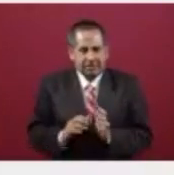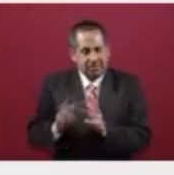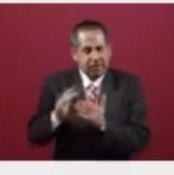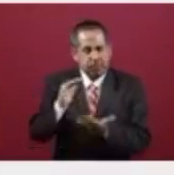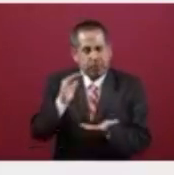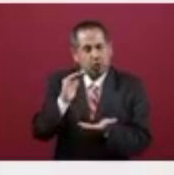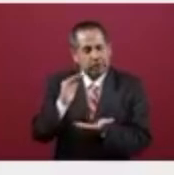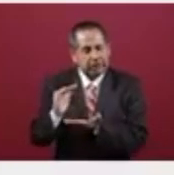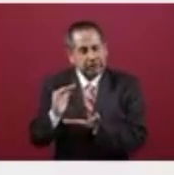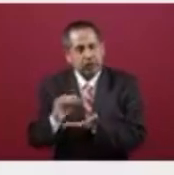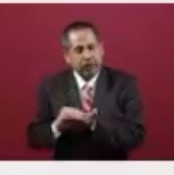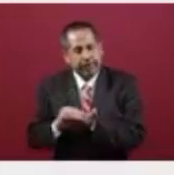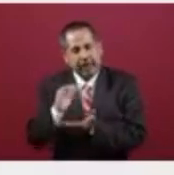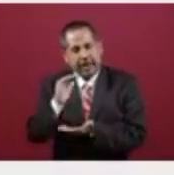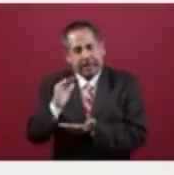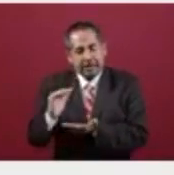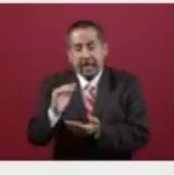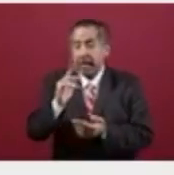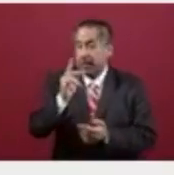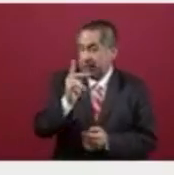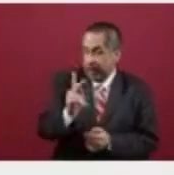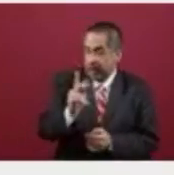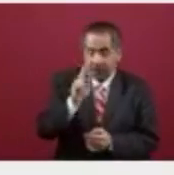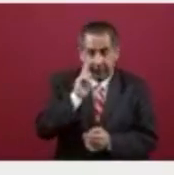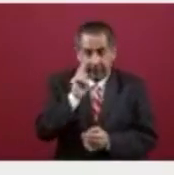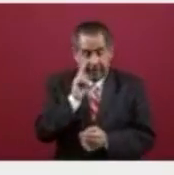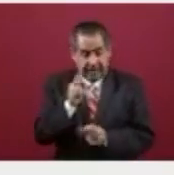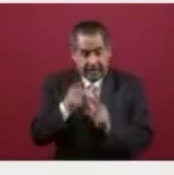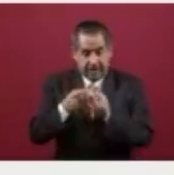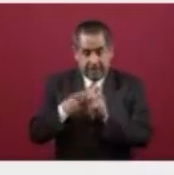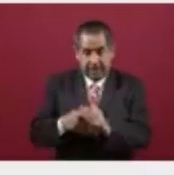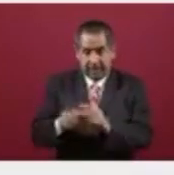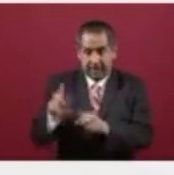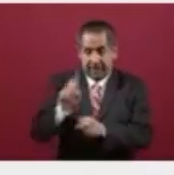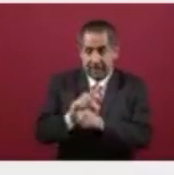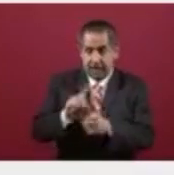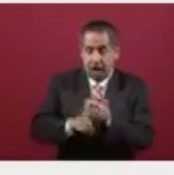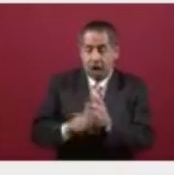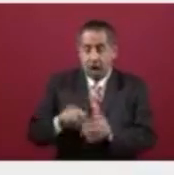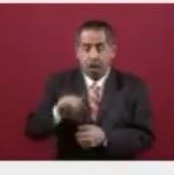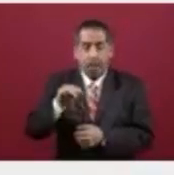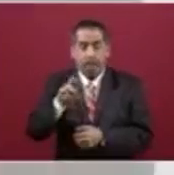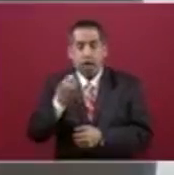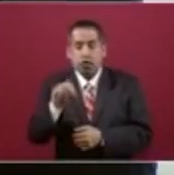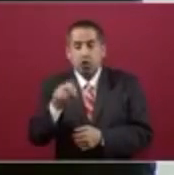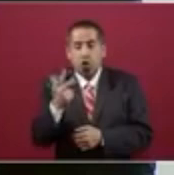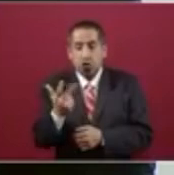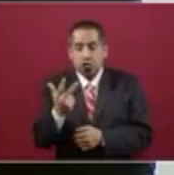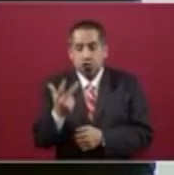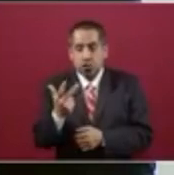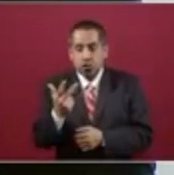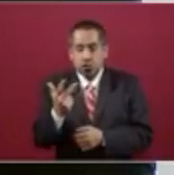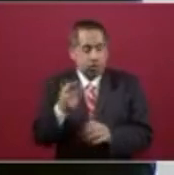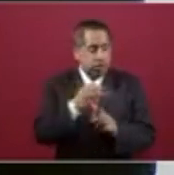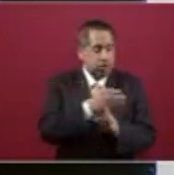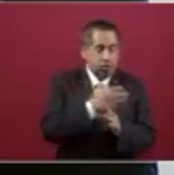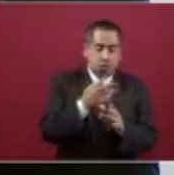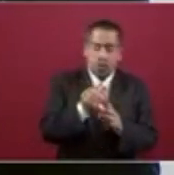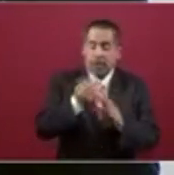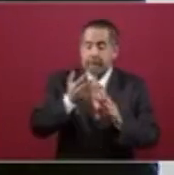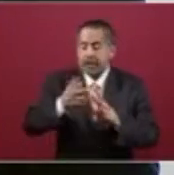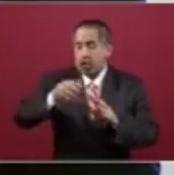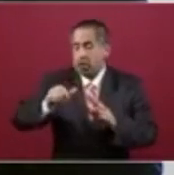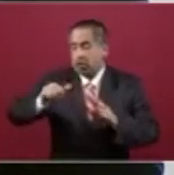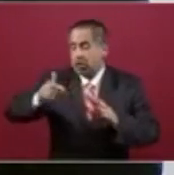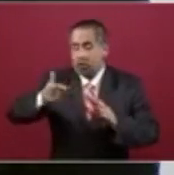Lo interesante es de que a partir del día 8 de marzo es decir, 9, 10, 11, 12 y hasta